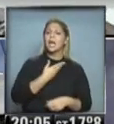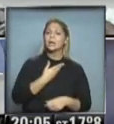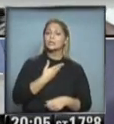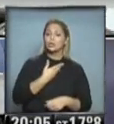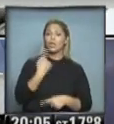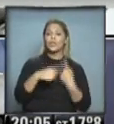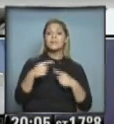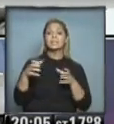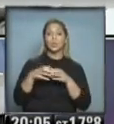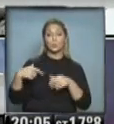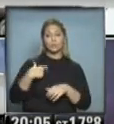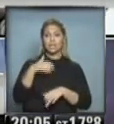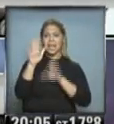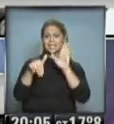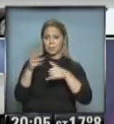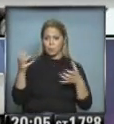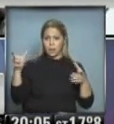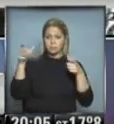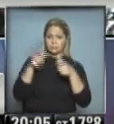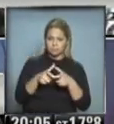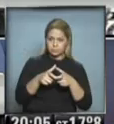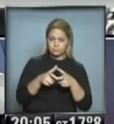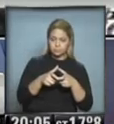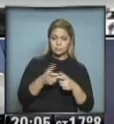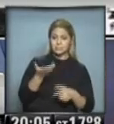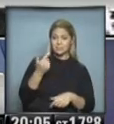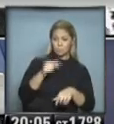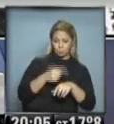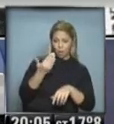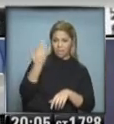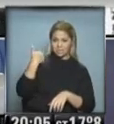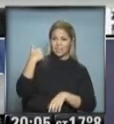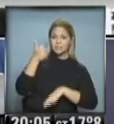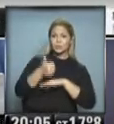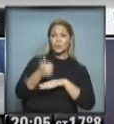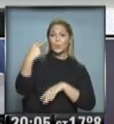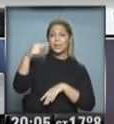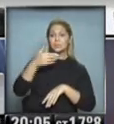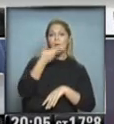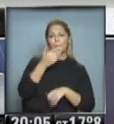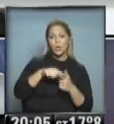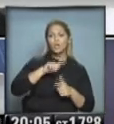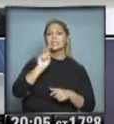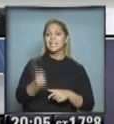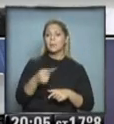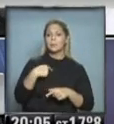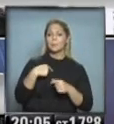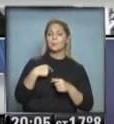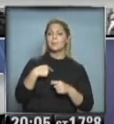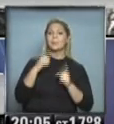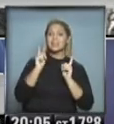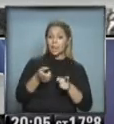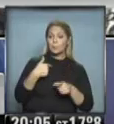sociales. Se escuchó hace minutos la palabra del presidente de Venezuela, Nicolás Maduro, también la palabra del presidente de